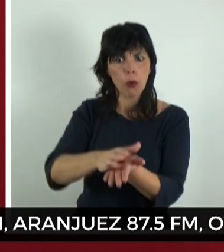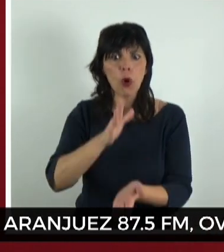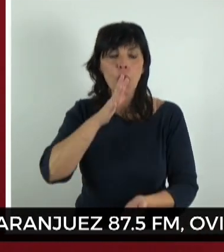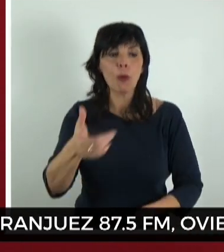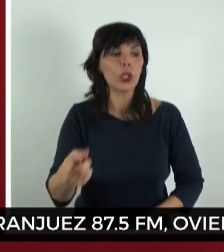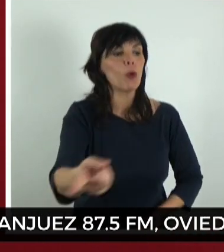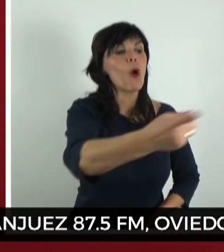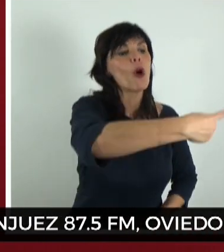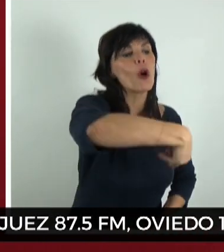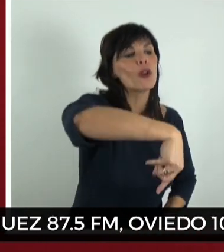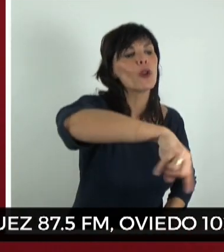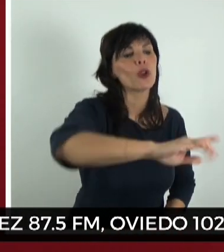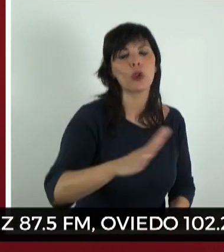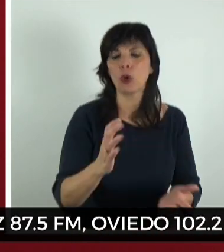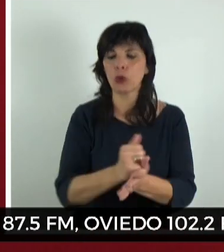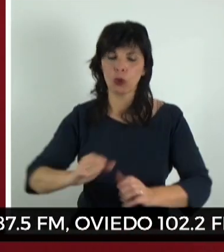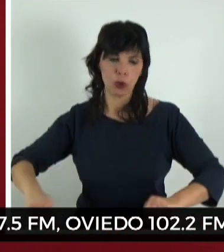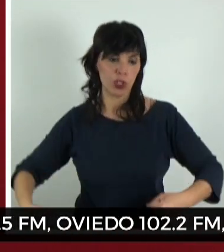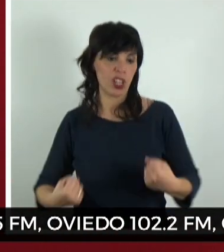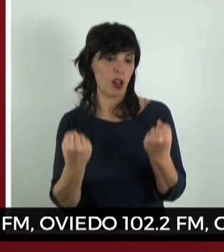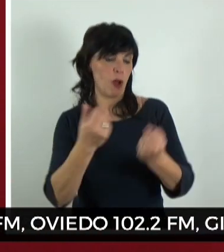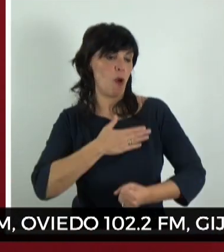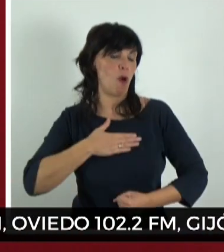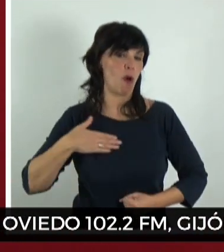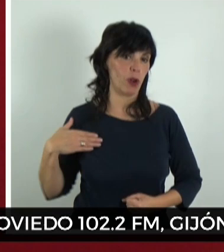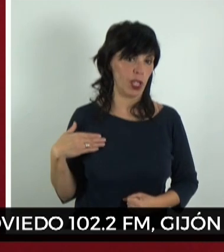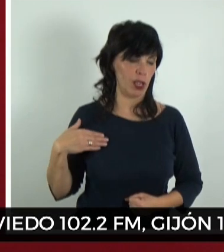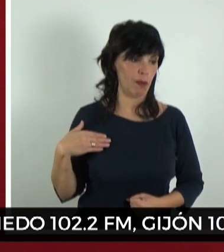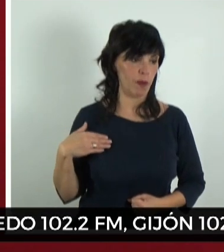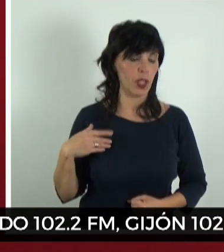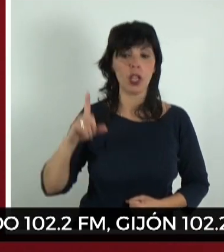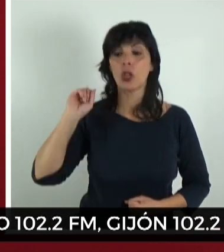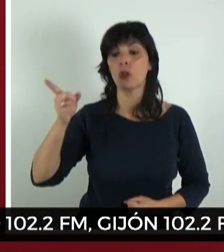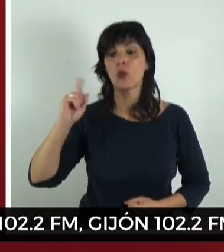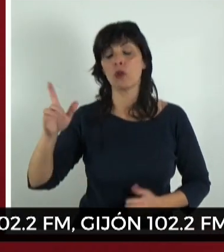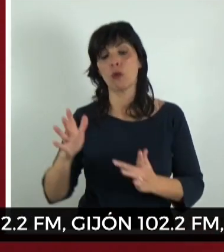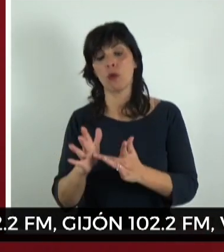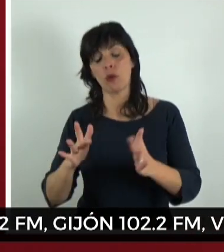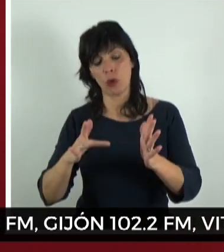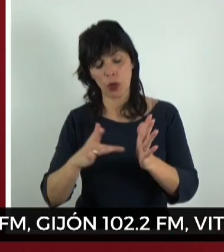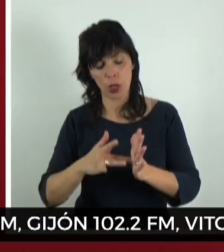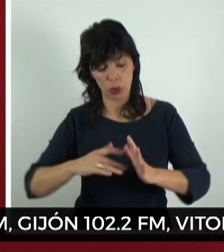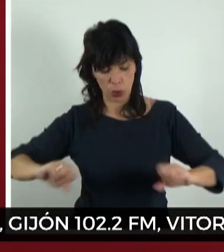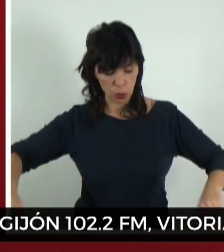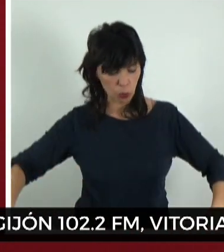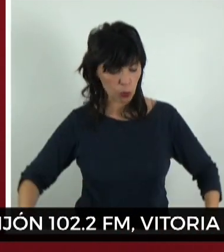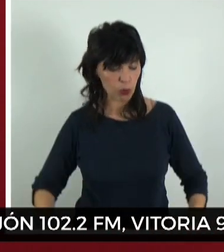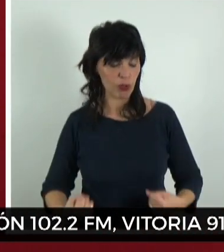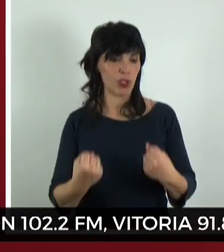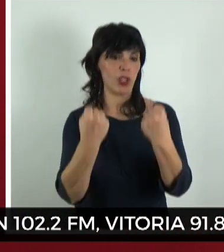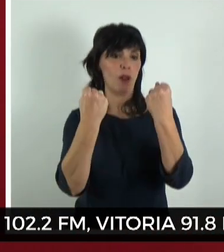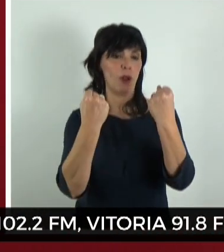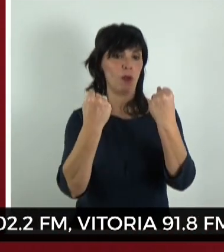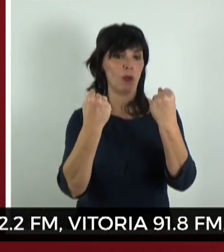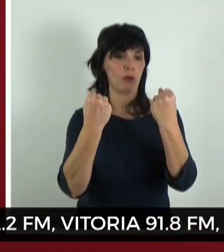para enseñarnos que Jesucristo es el Salvador de todo el mundo.